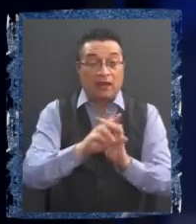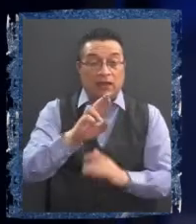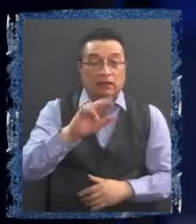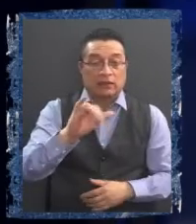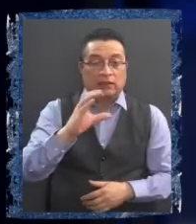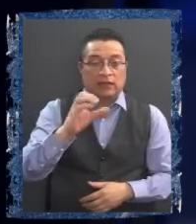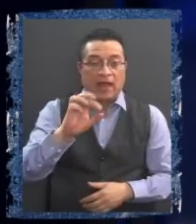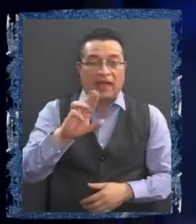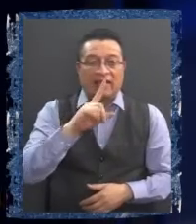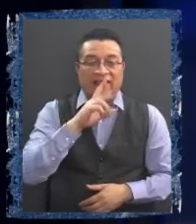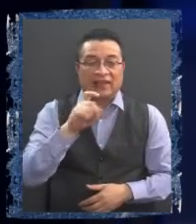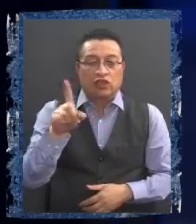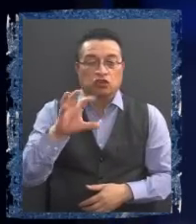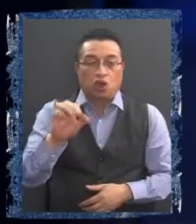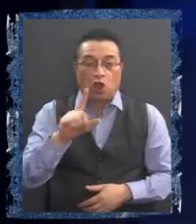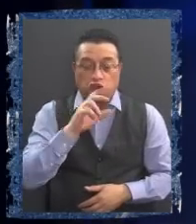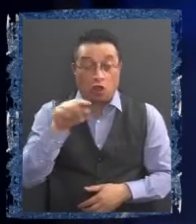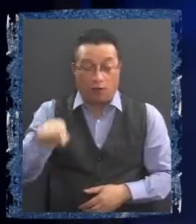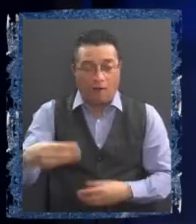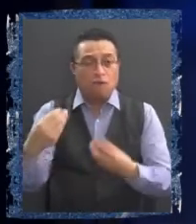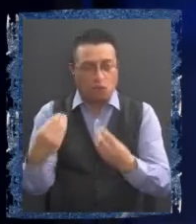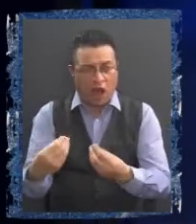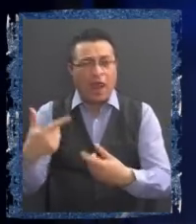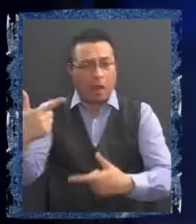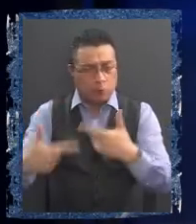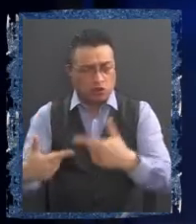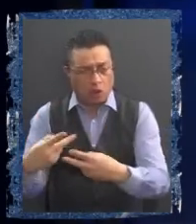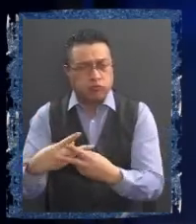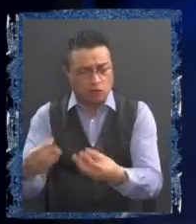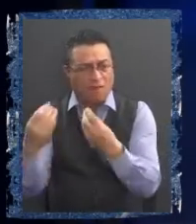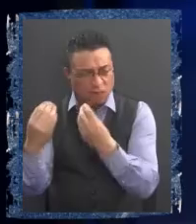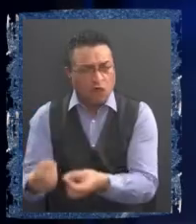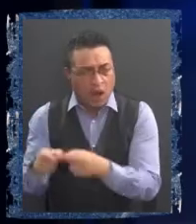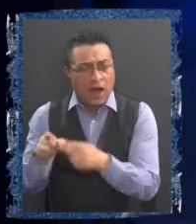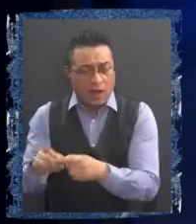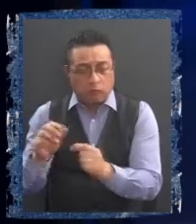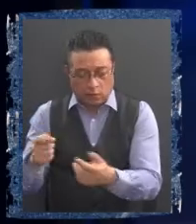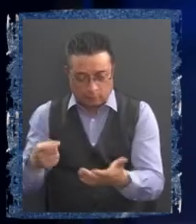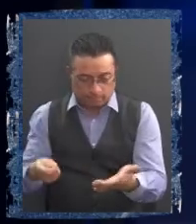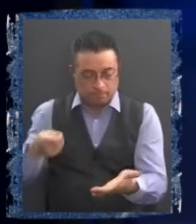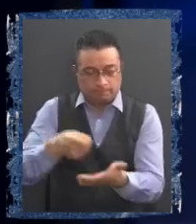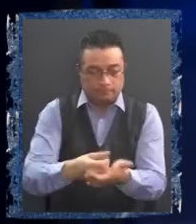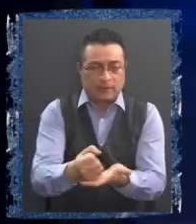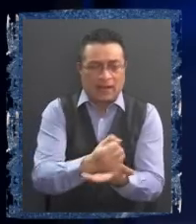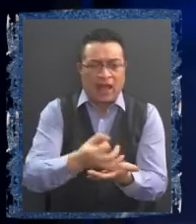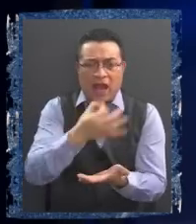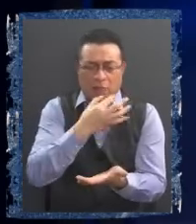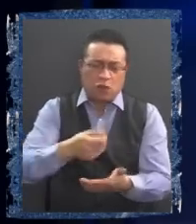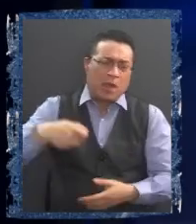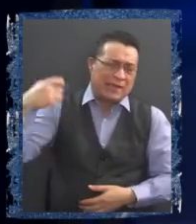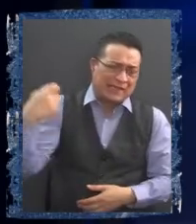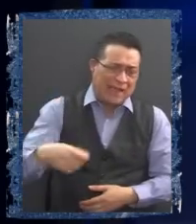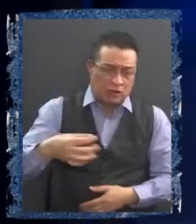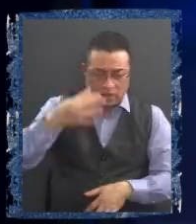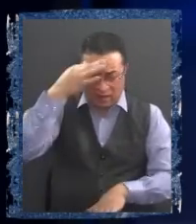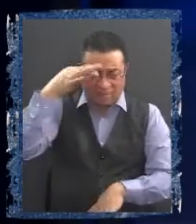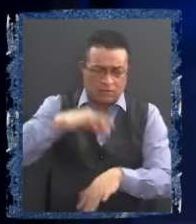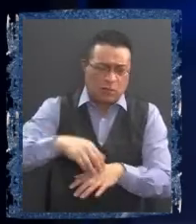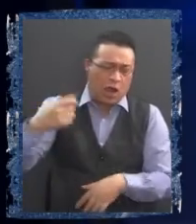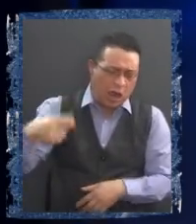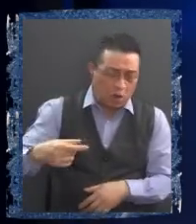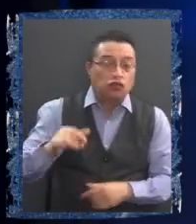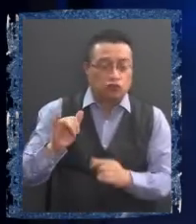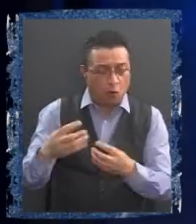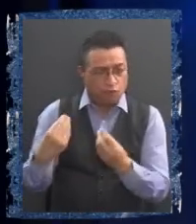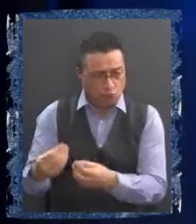ley Ricarte-Soto es una buena política pública para intentar financiar medicamentos de alto costo y enfermedades muy costosas. Pero